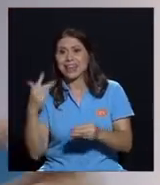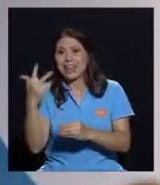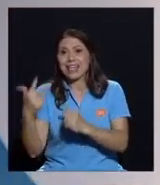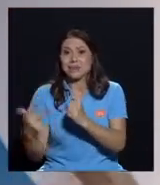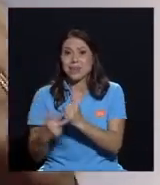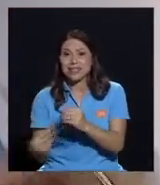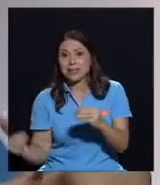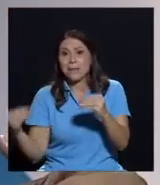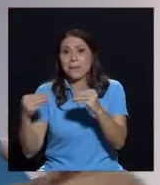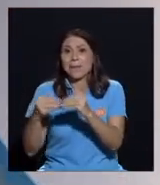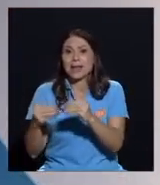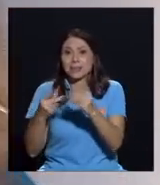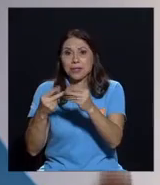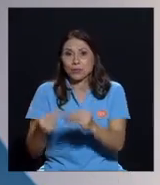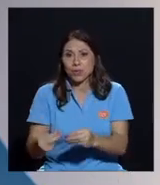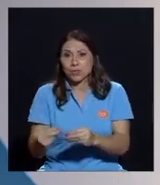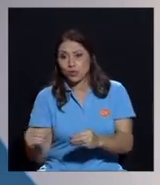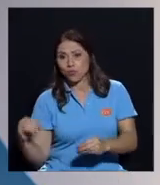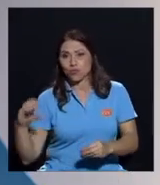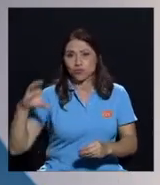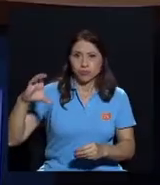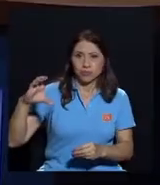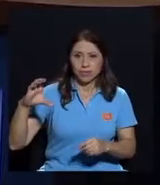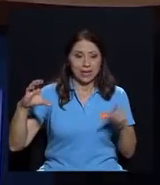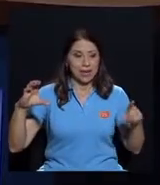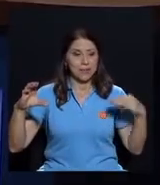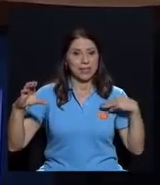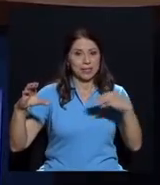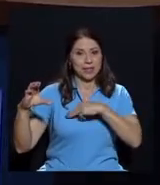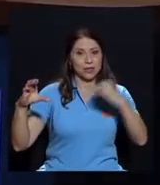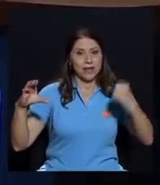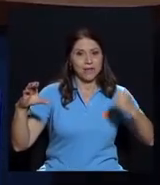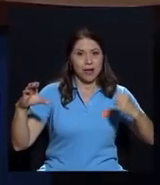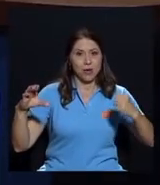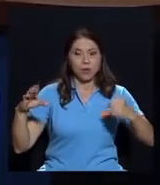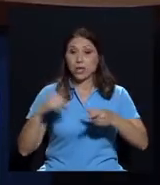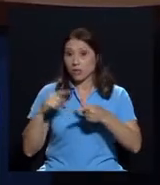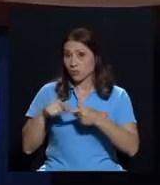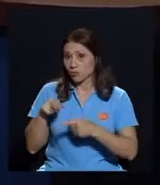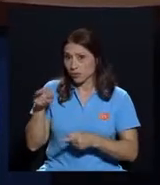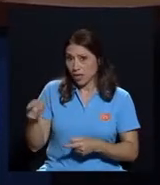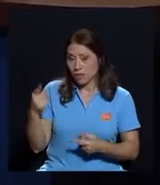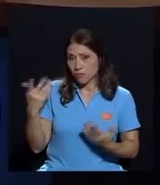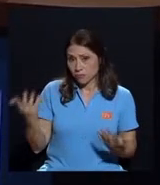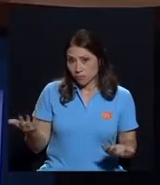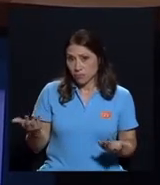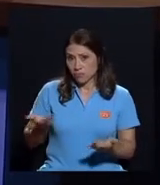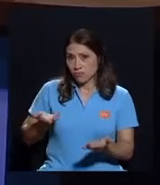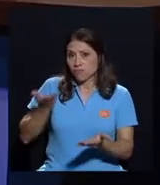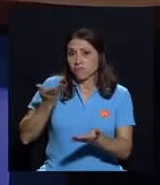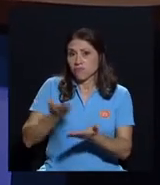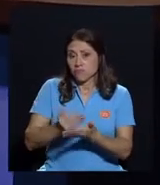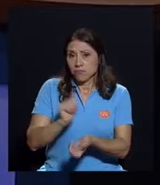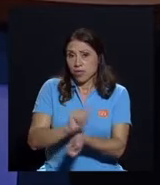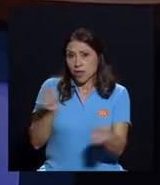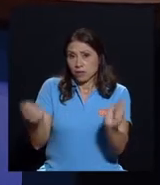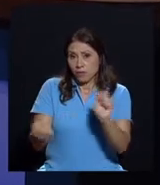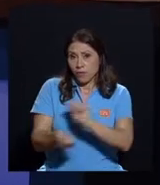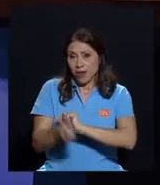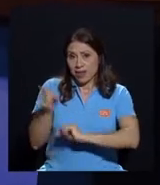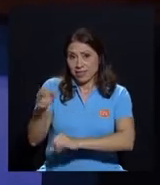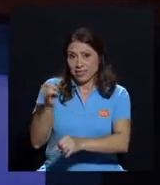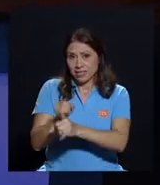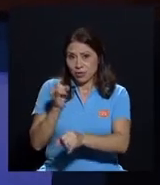más presupuesto que lo que tiene todo el ministerio de trabajo para todo el país o sea su gran país tenía que transformar este instituto